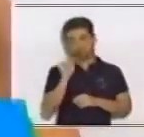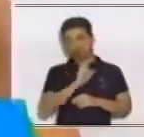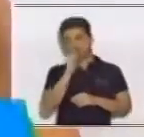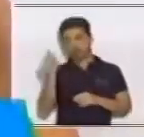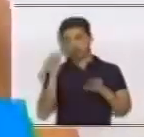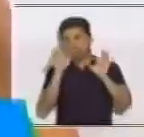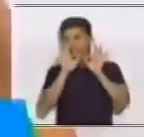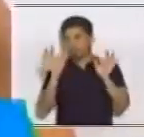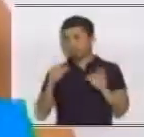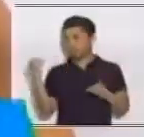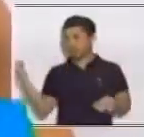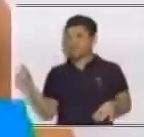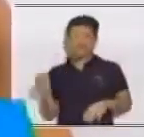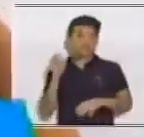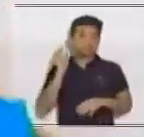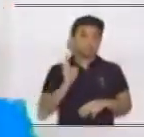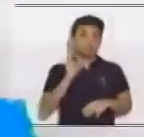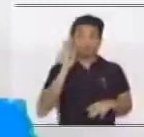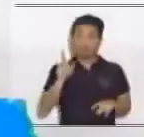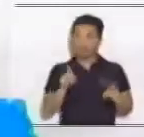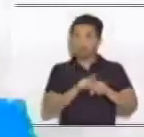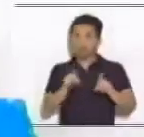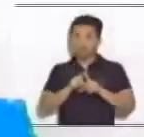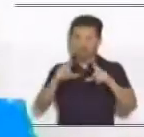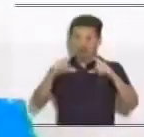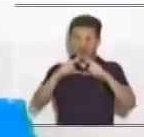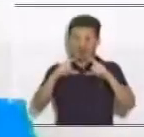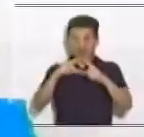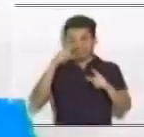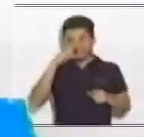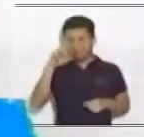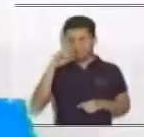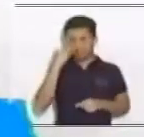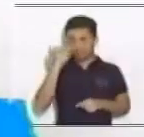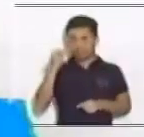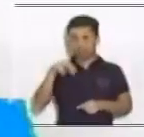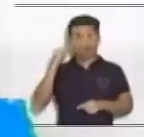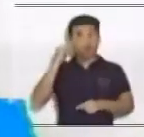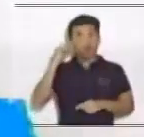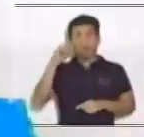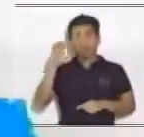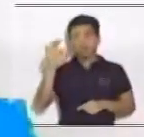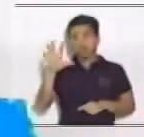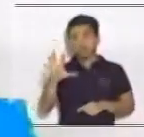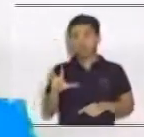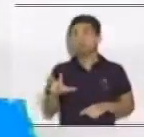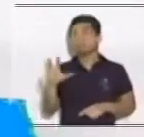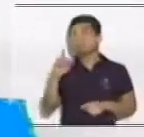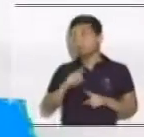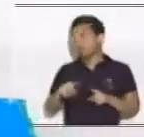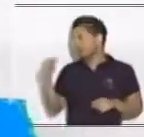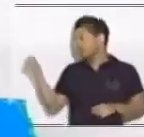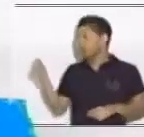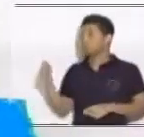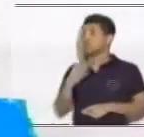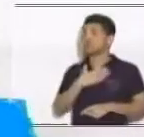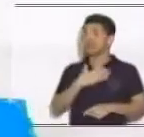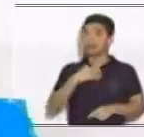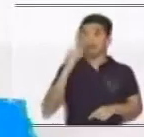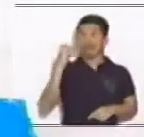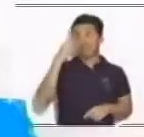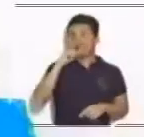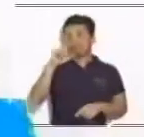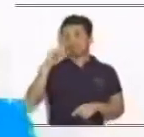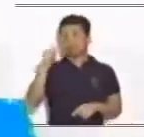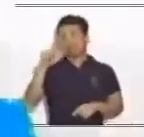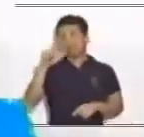De todos modos, ¿qué es? Un triángulo. Solo que este es escaleno.